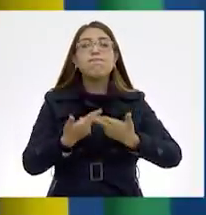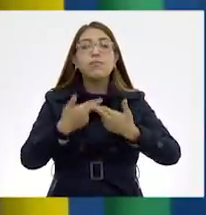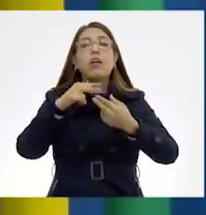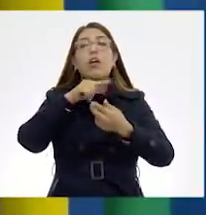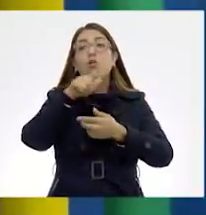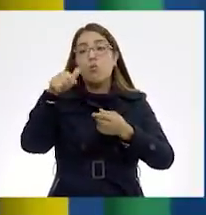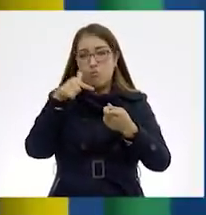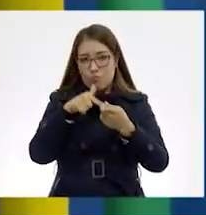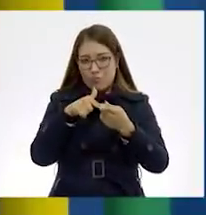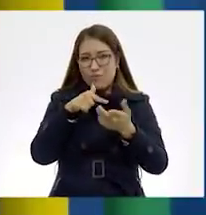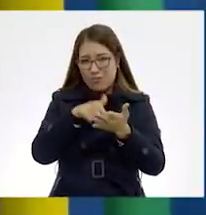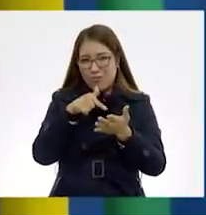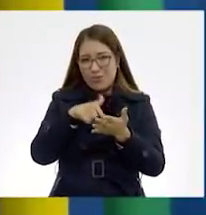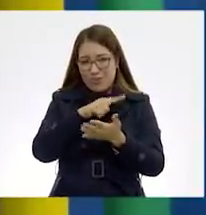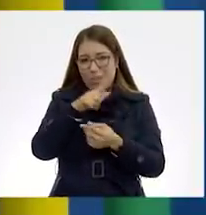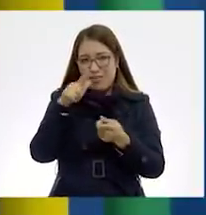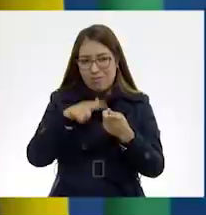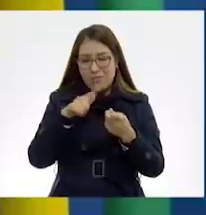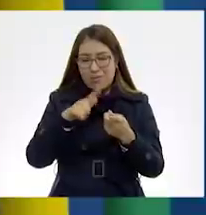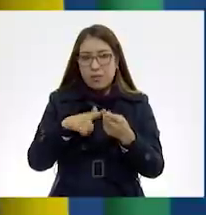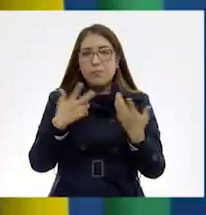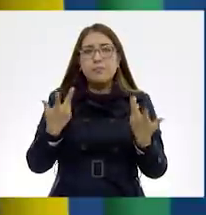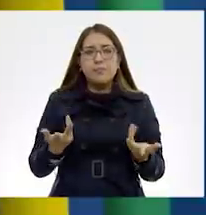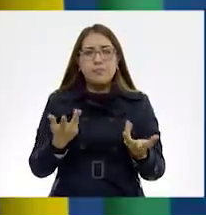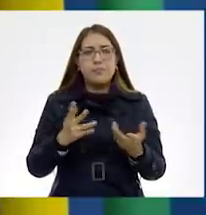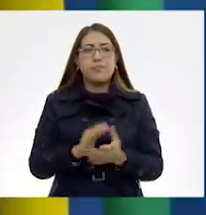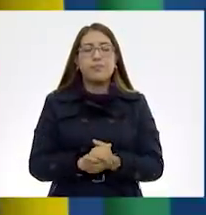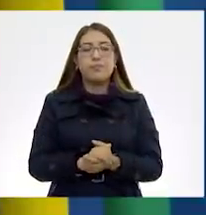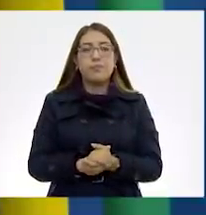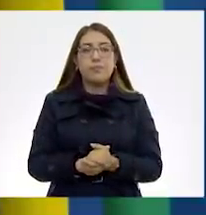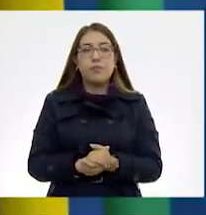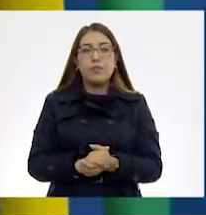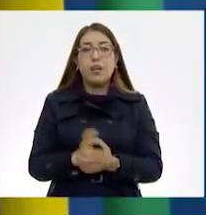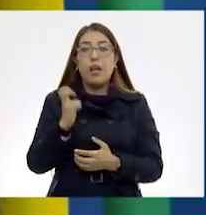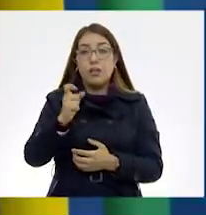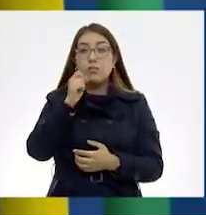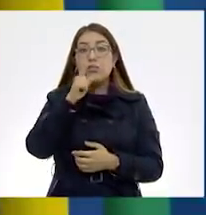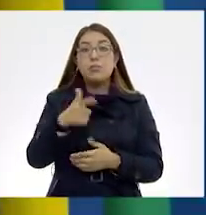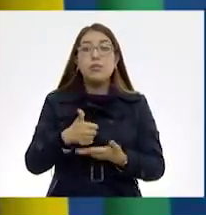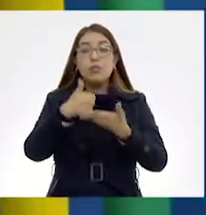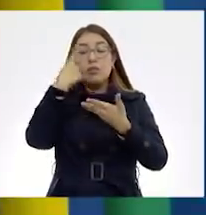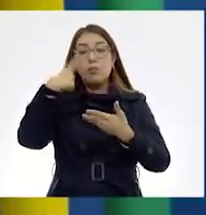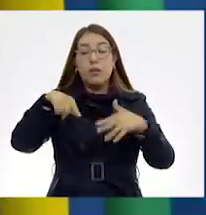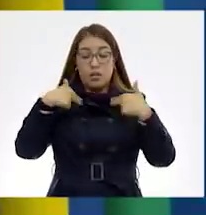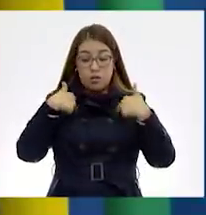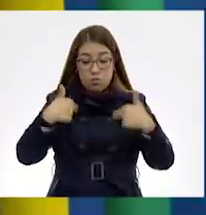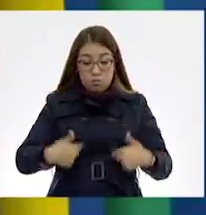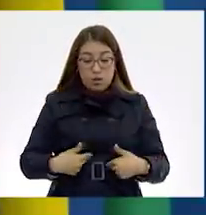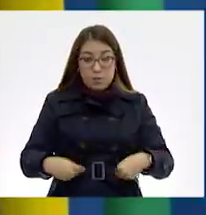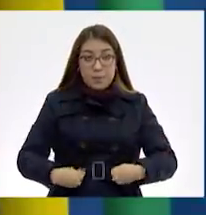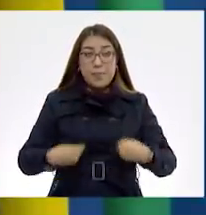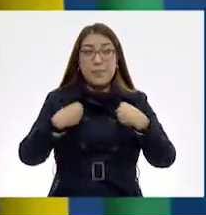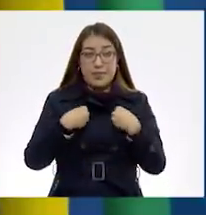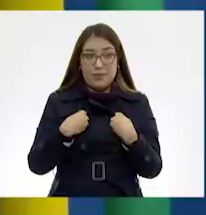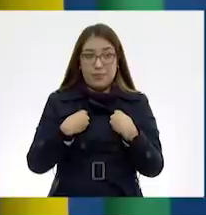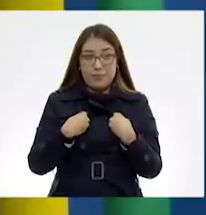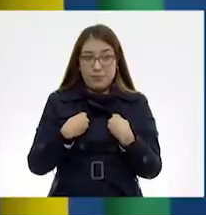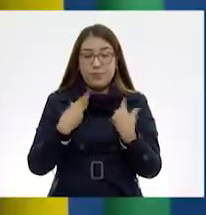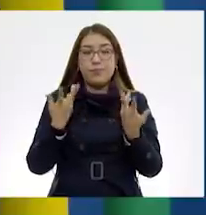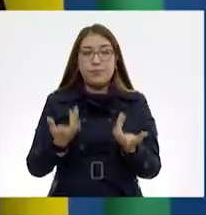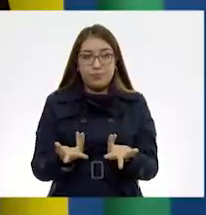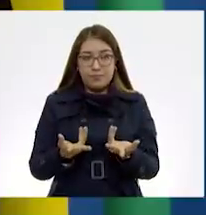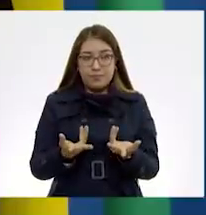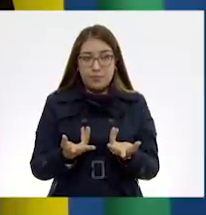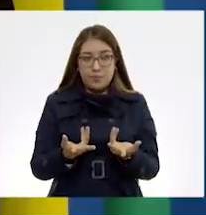¿Y cómo puede influir en la disponibilidad de la misma en los asentamientos humanos? Por lo tanto, podemos decir,